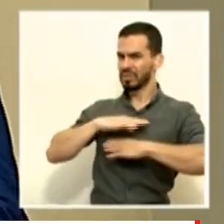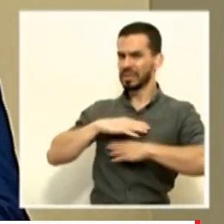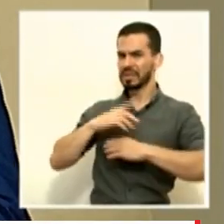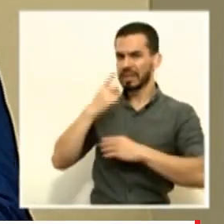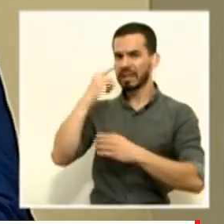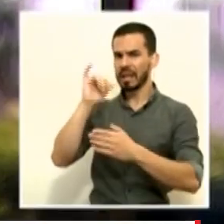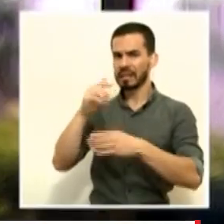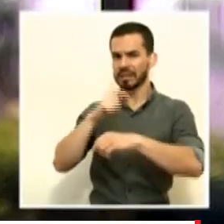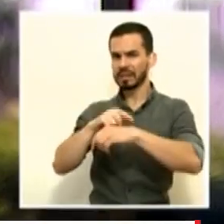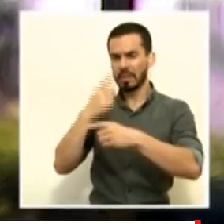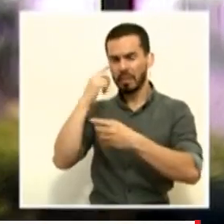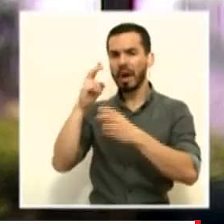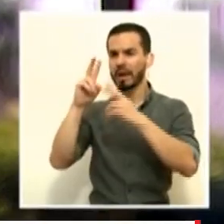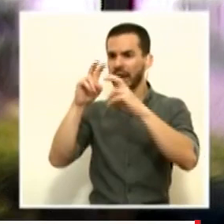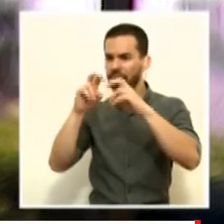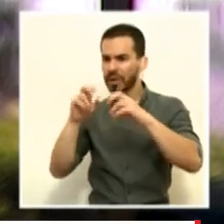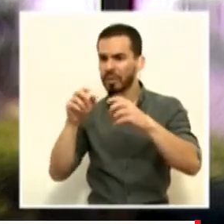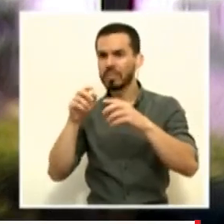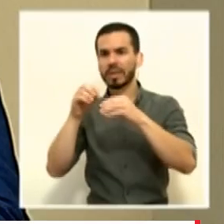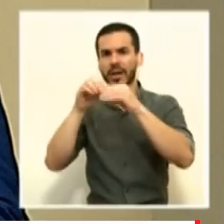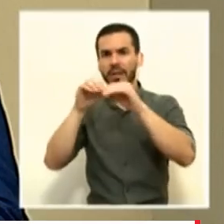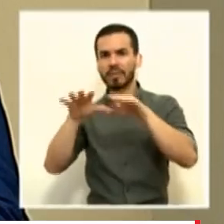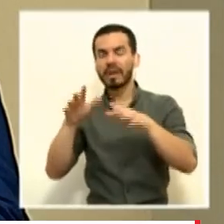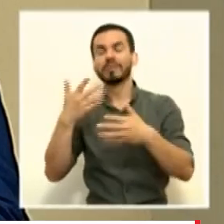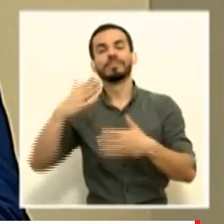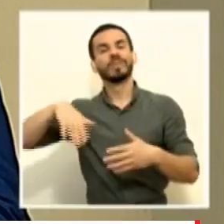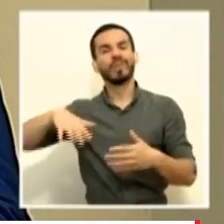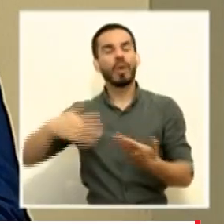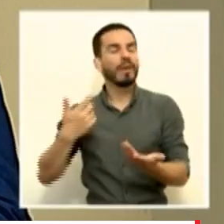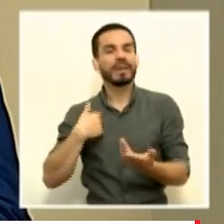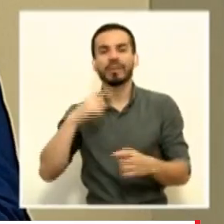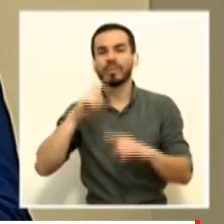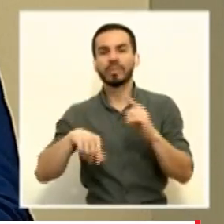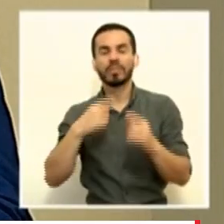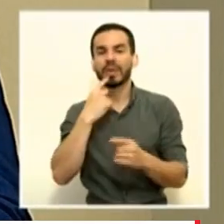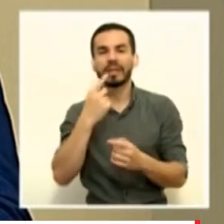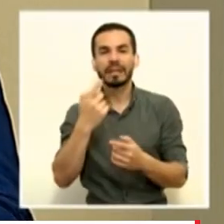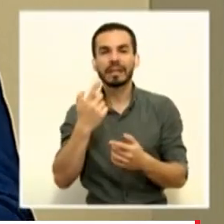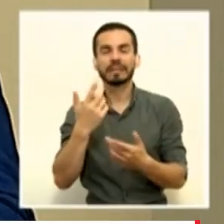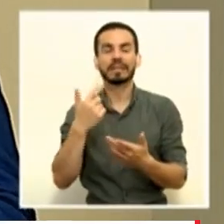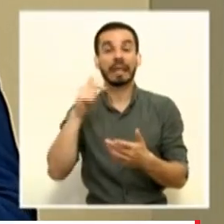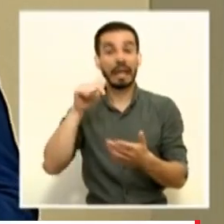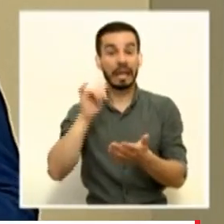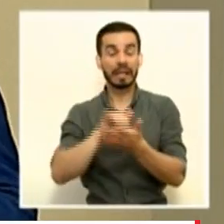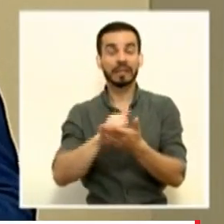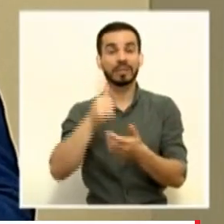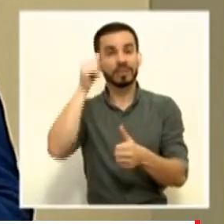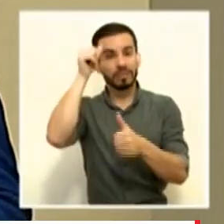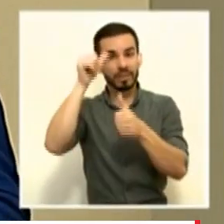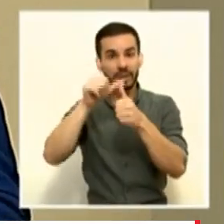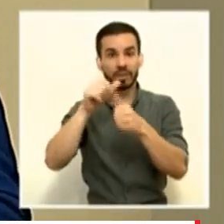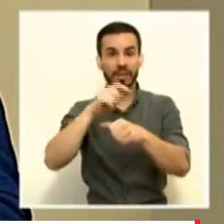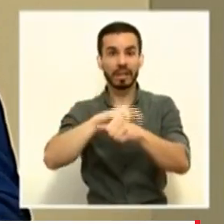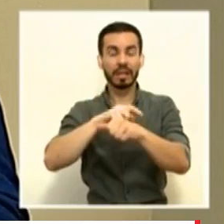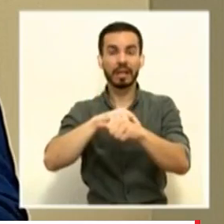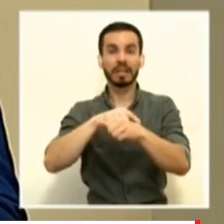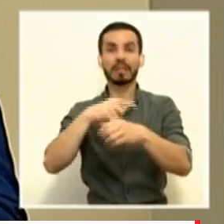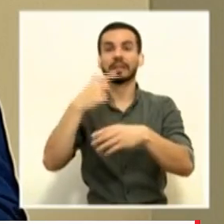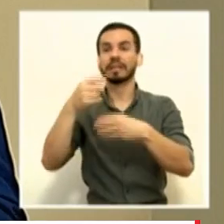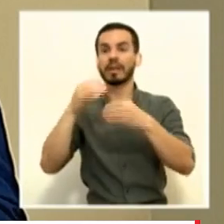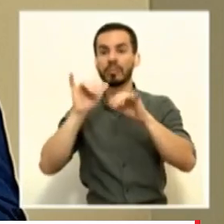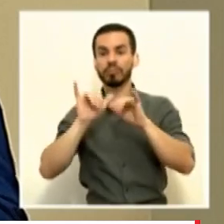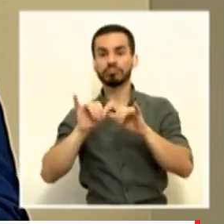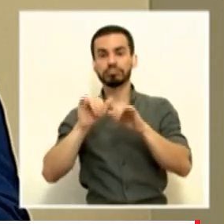plazo de tiempo para recuperar el rastro? Todavía es pronto para decirlo. O sea, yo creo que en esto, pues recordemos que el periodo de incubación